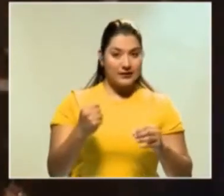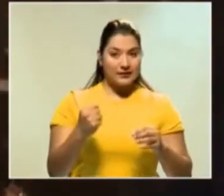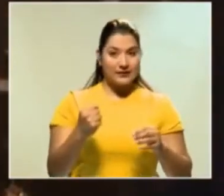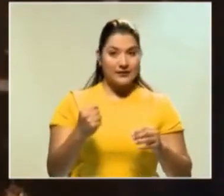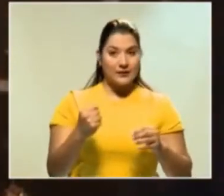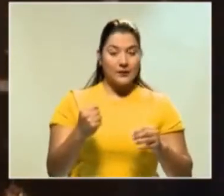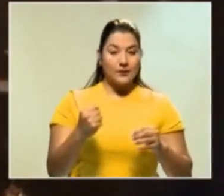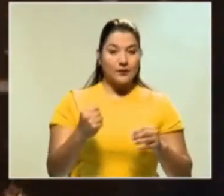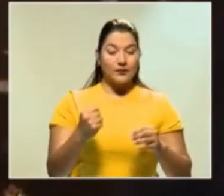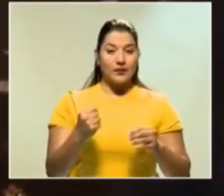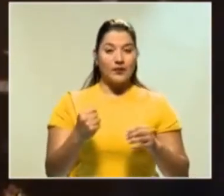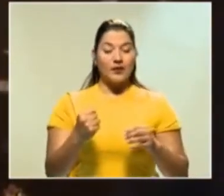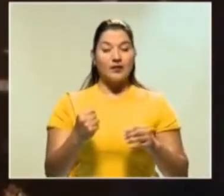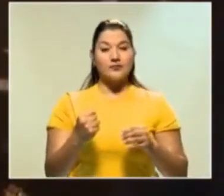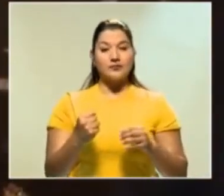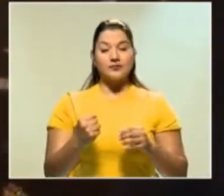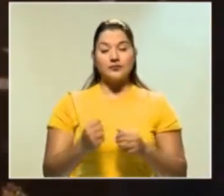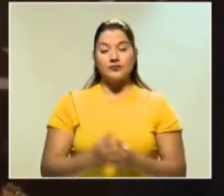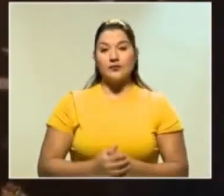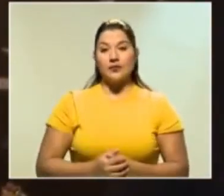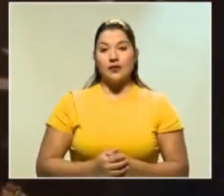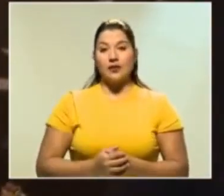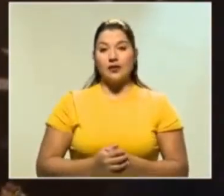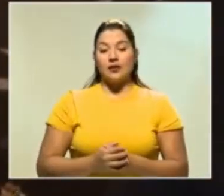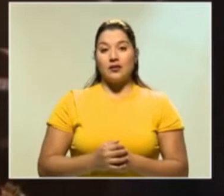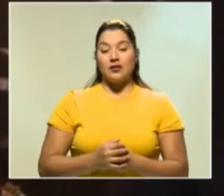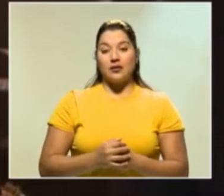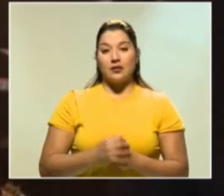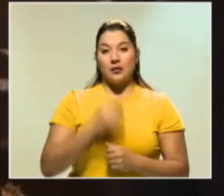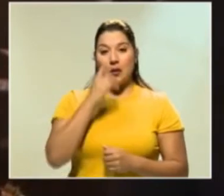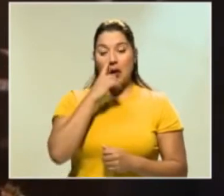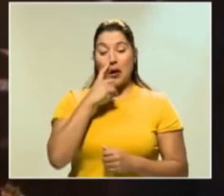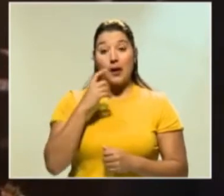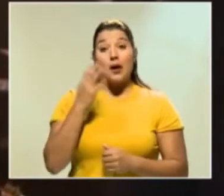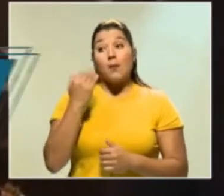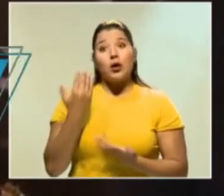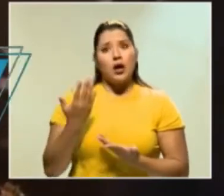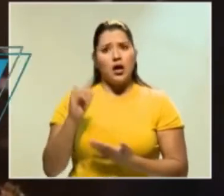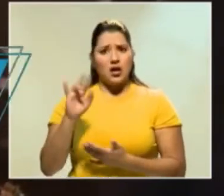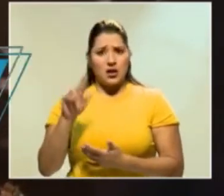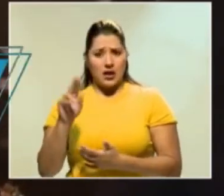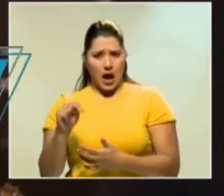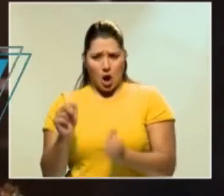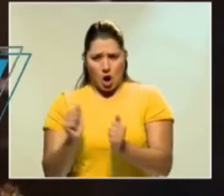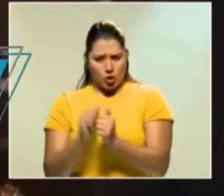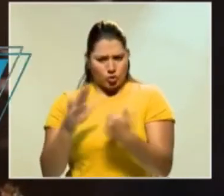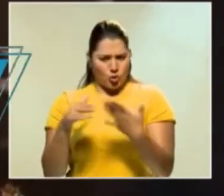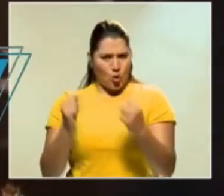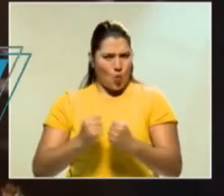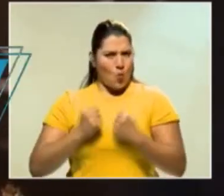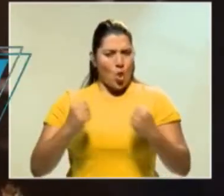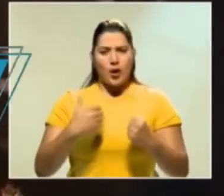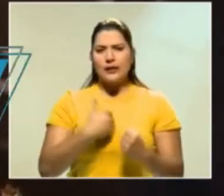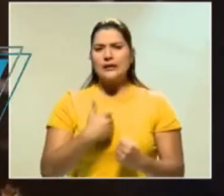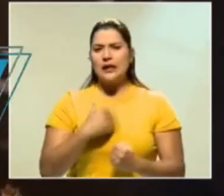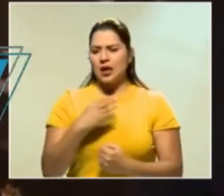alcance de un país que es poderoso militarmente como es Irán. Pero